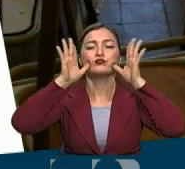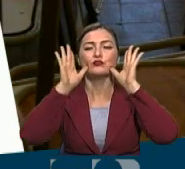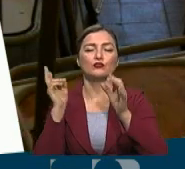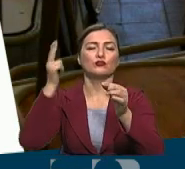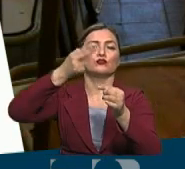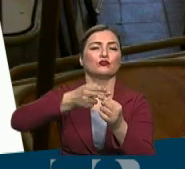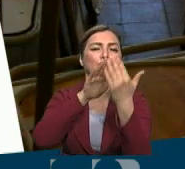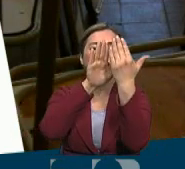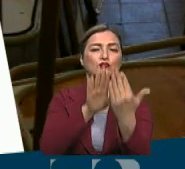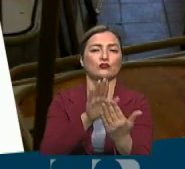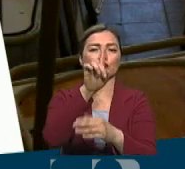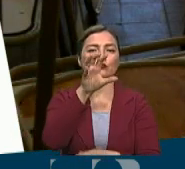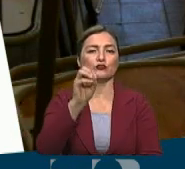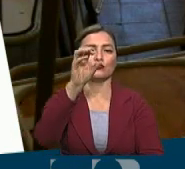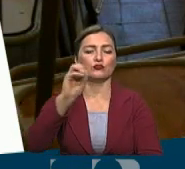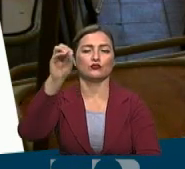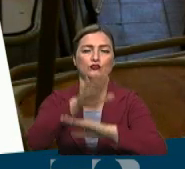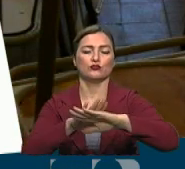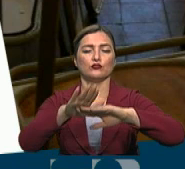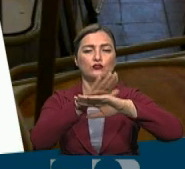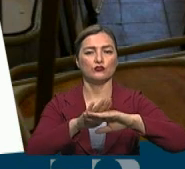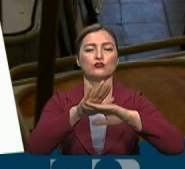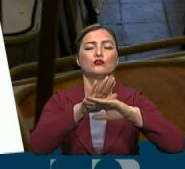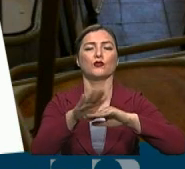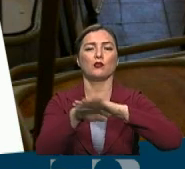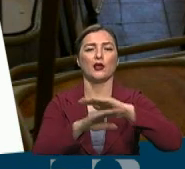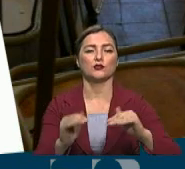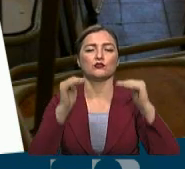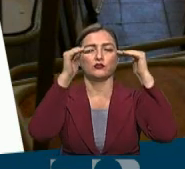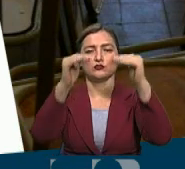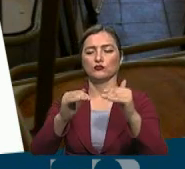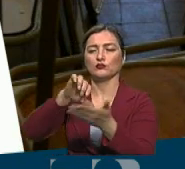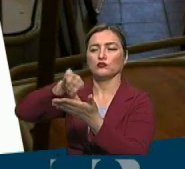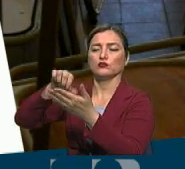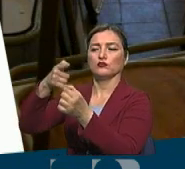retorno presencial del 100% de los bachilleratos y básica superior. En la